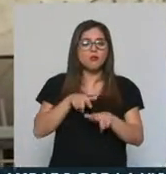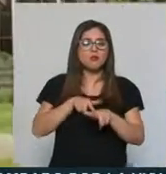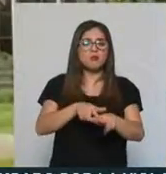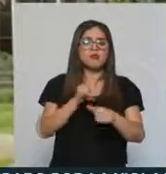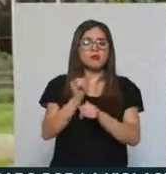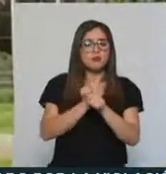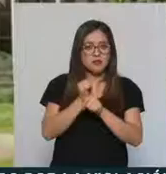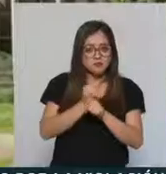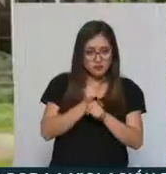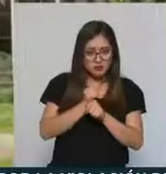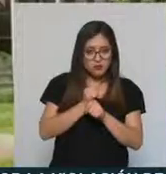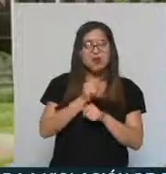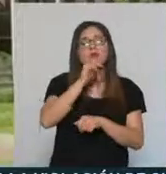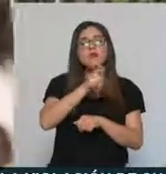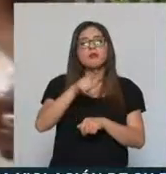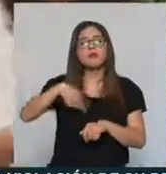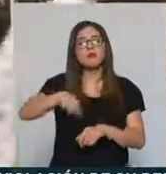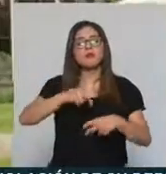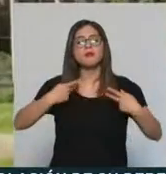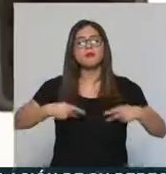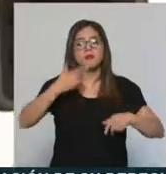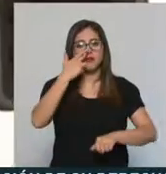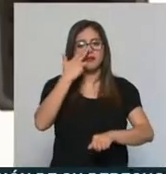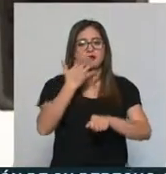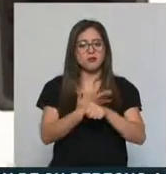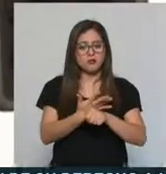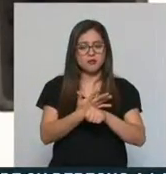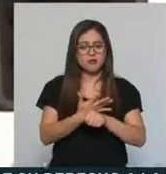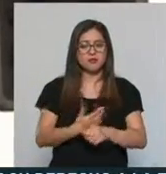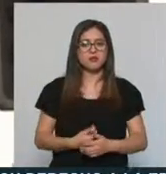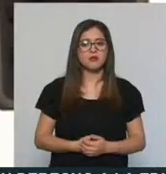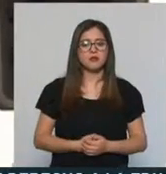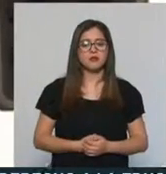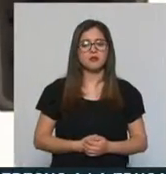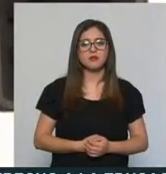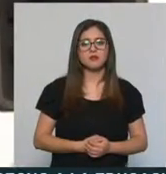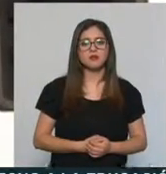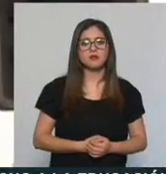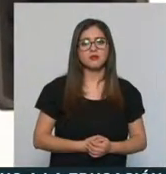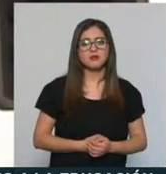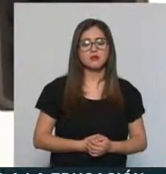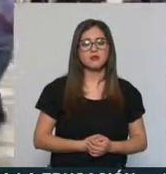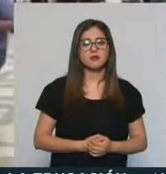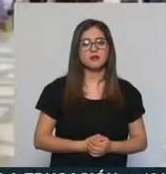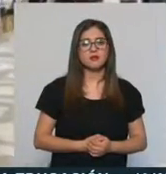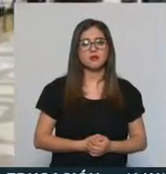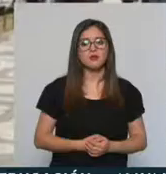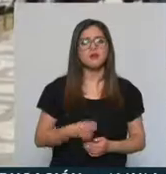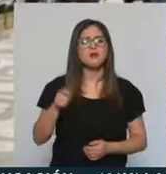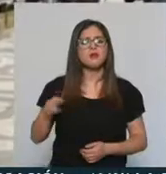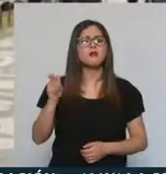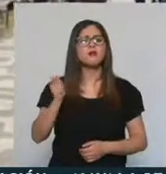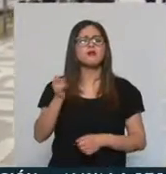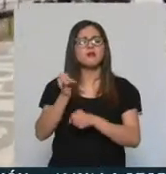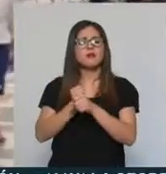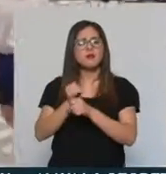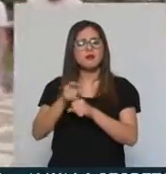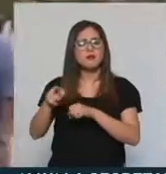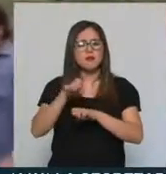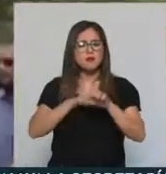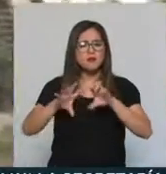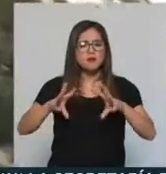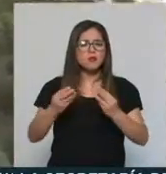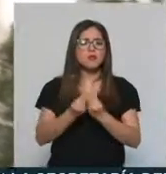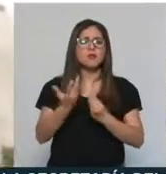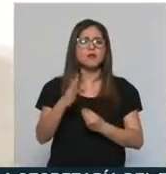y sobre todo de los responsables. Esta investigación, en el caso de Odebrecht, hablamos de casi